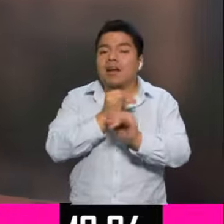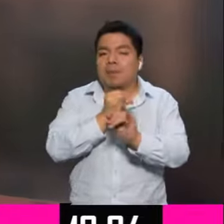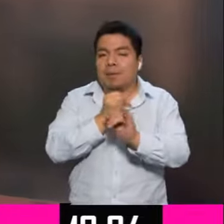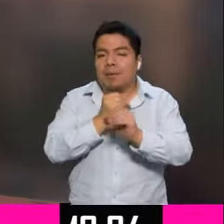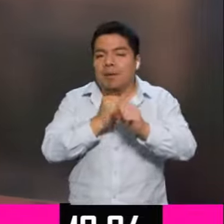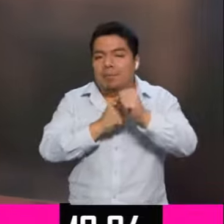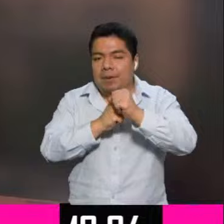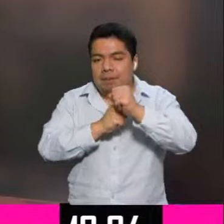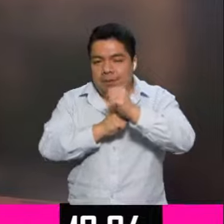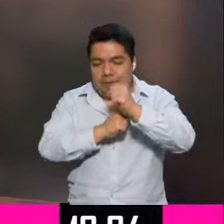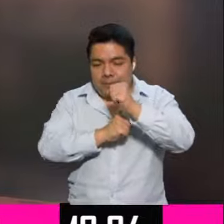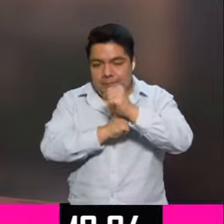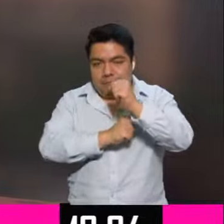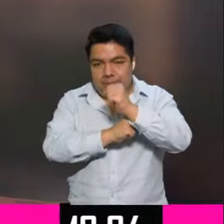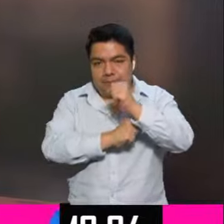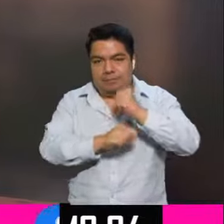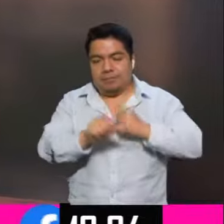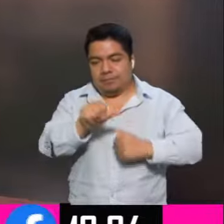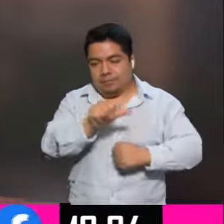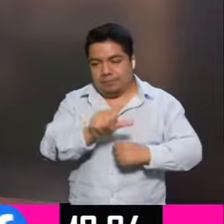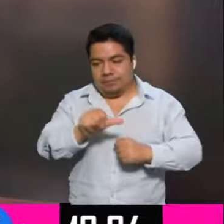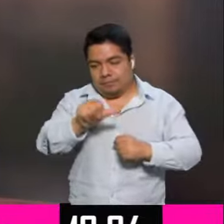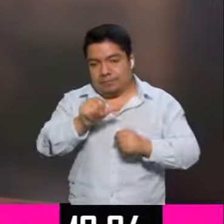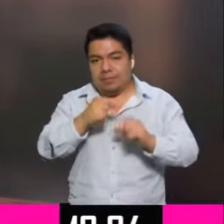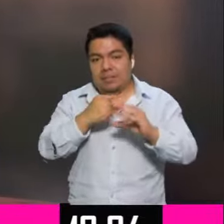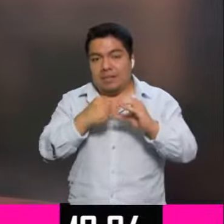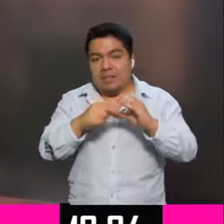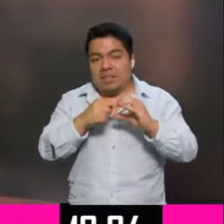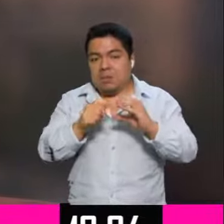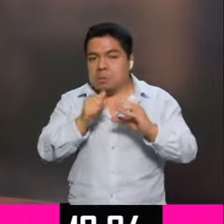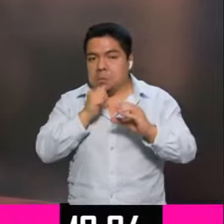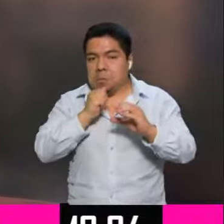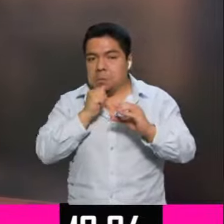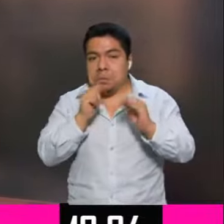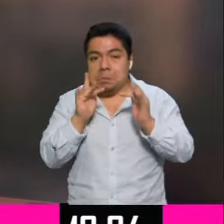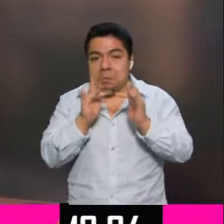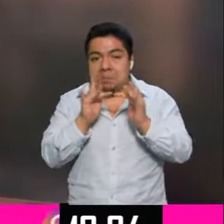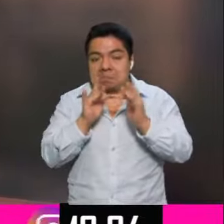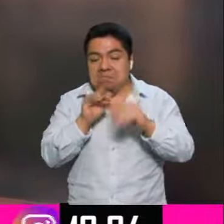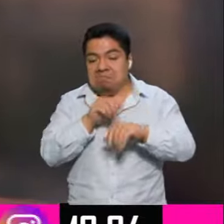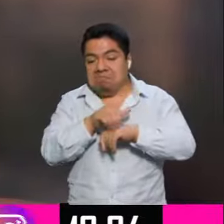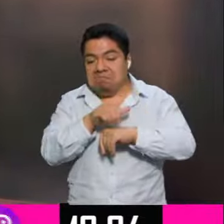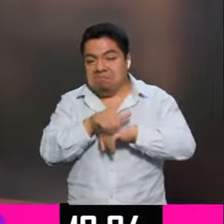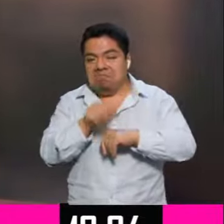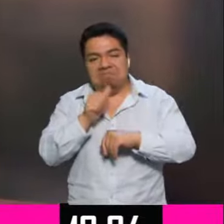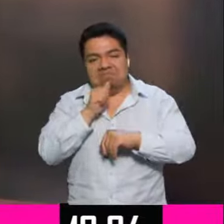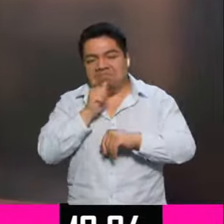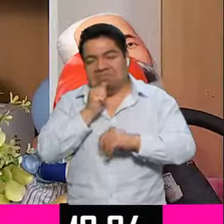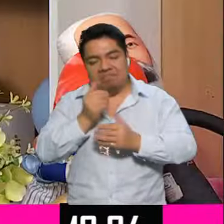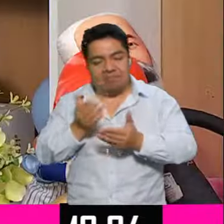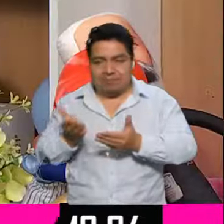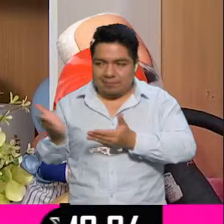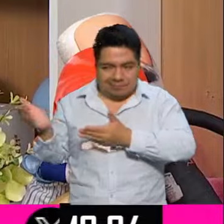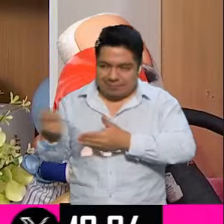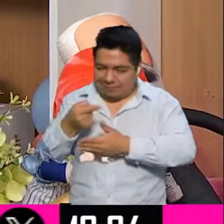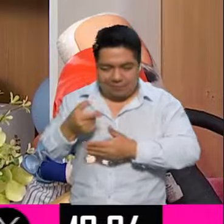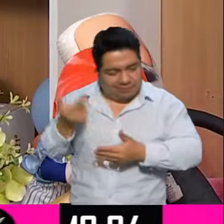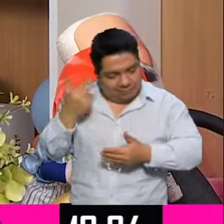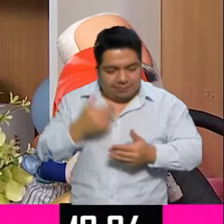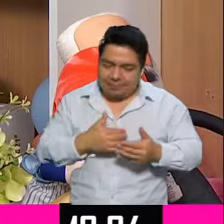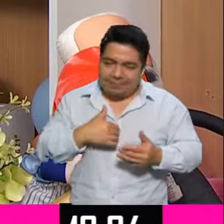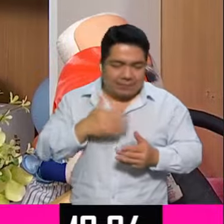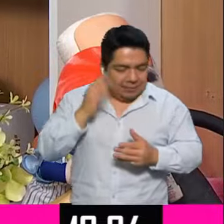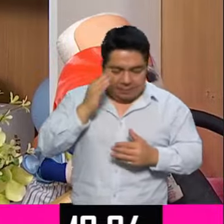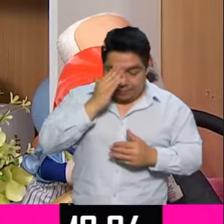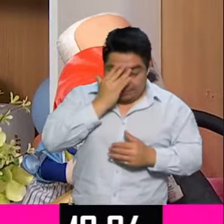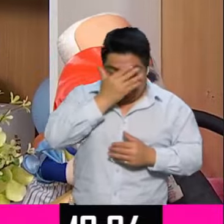le preguntamos el correo electrónico y el... Los datos de y el contacto. El teléfono. Pues va, mira, dalos tú, carnal, porque yo ya, no